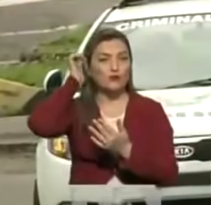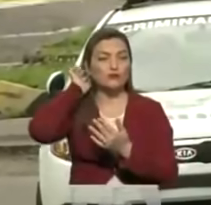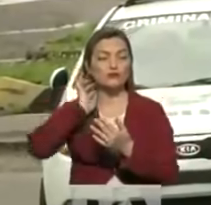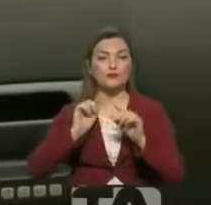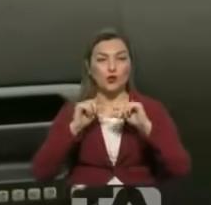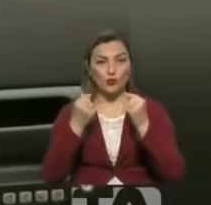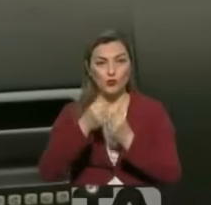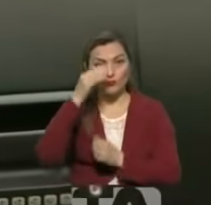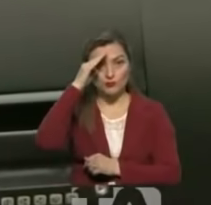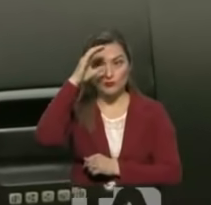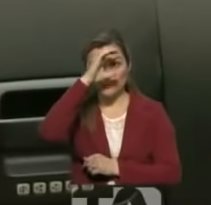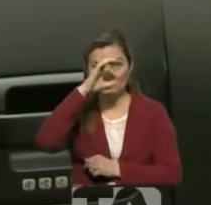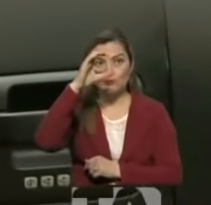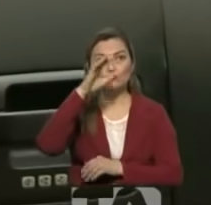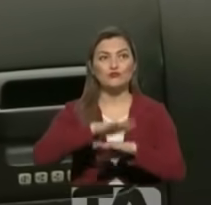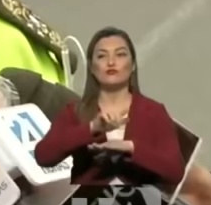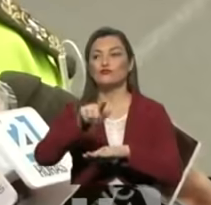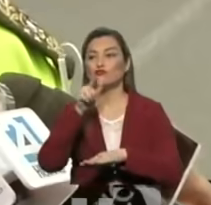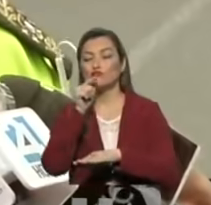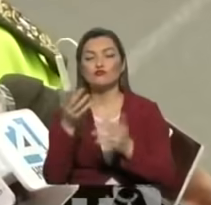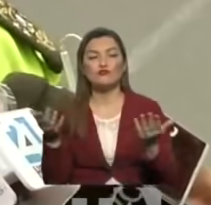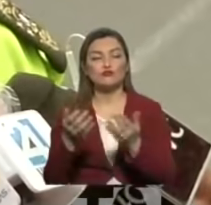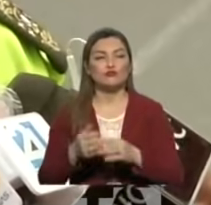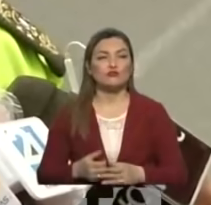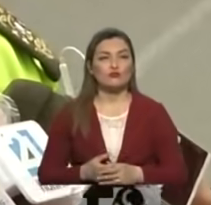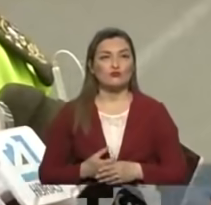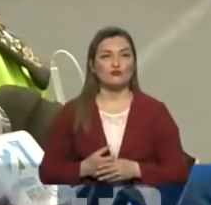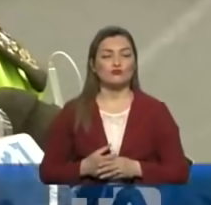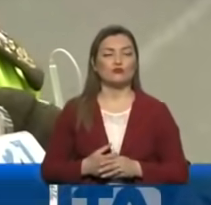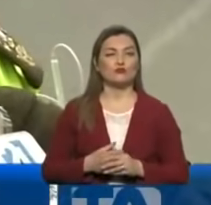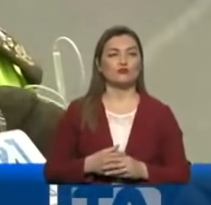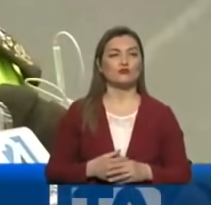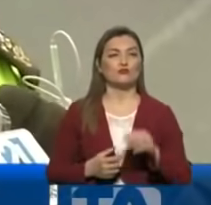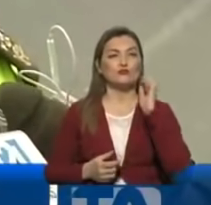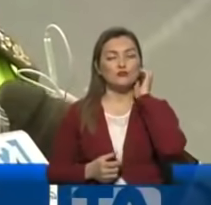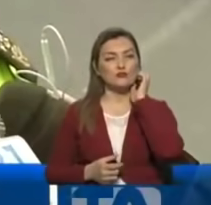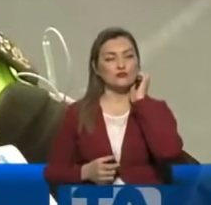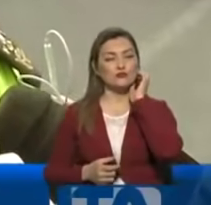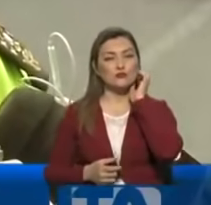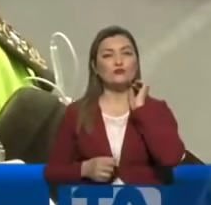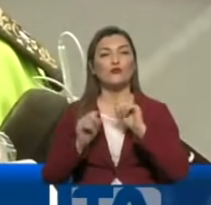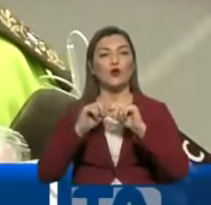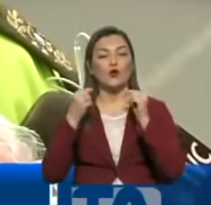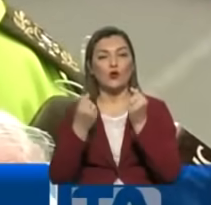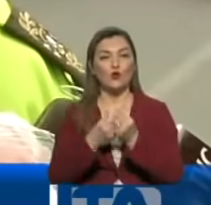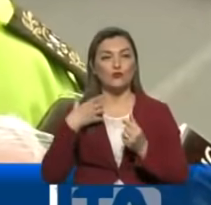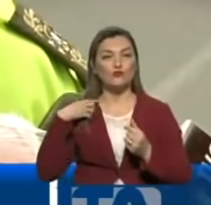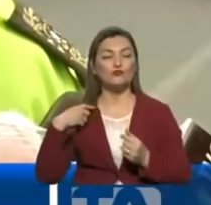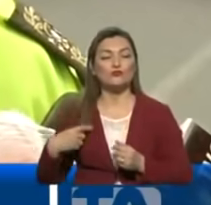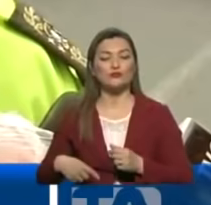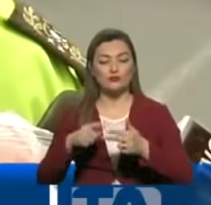contingente policial para dar con el paradero de los culpables. Se han desplegado los 3 ejes policiales, más las unidades especiales y